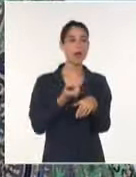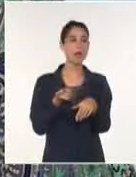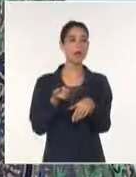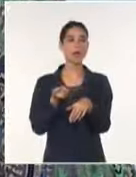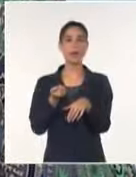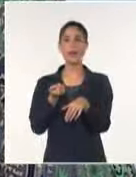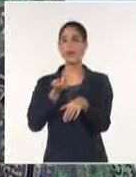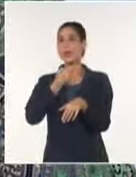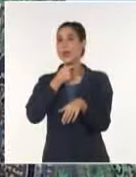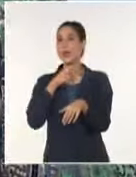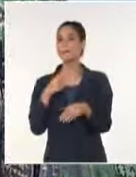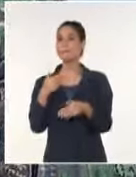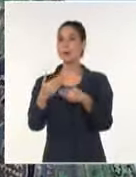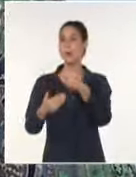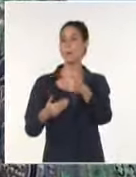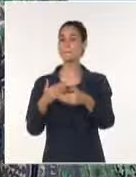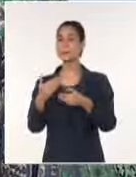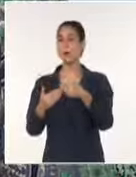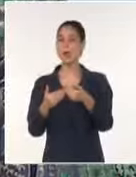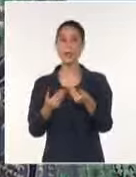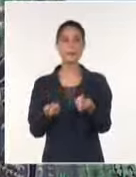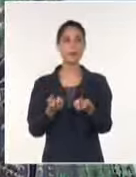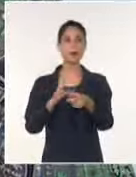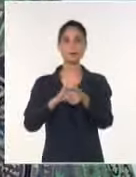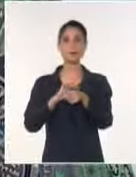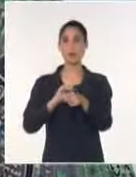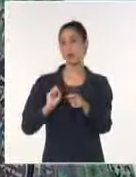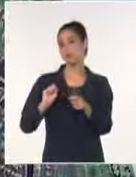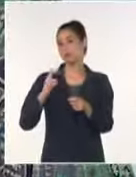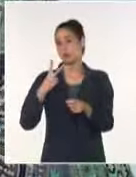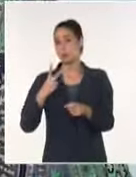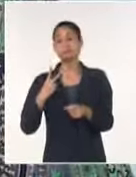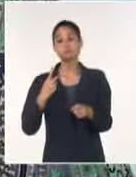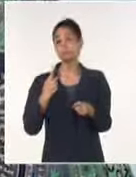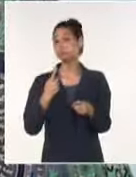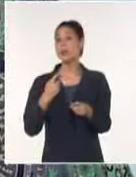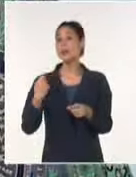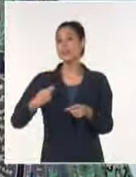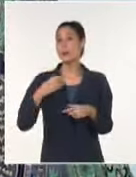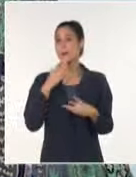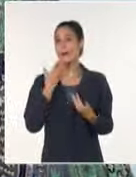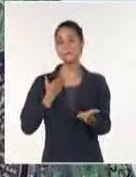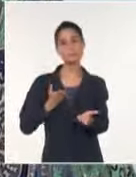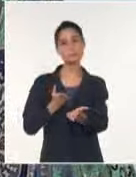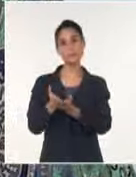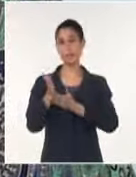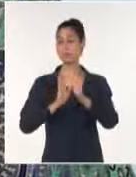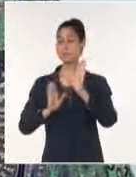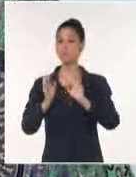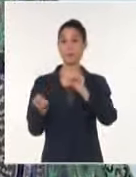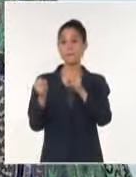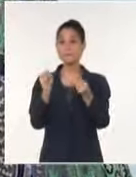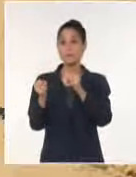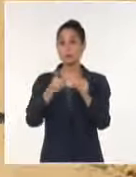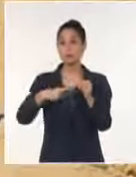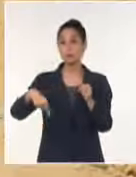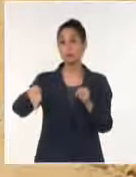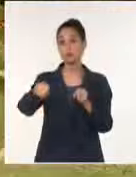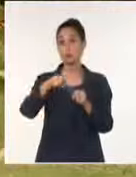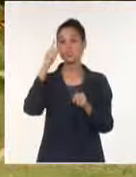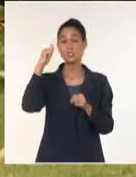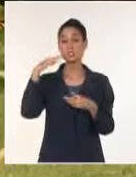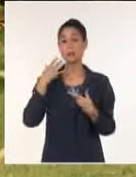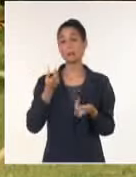una entidad secundaria determinada. Hay que mantener el sistema de vigilancia porque se conoce muy